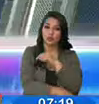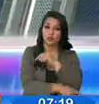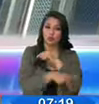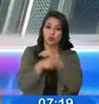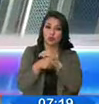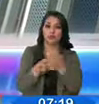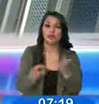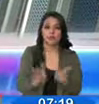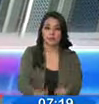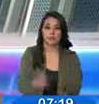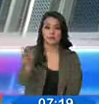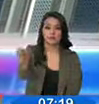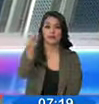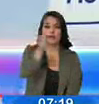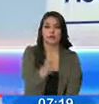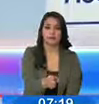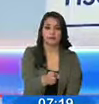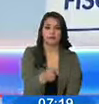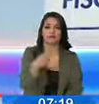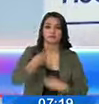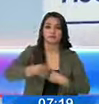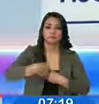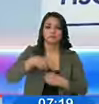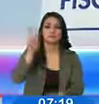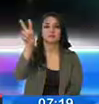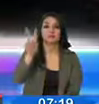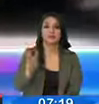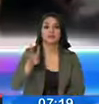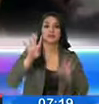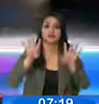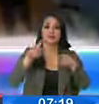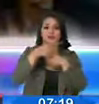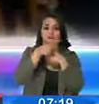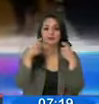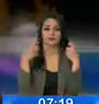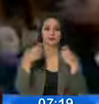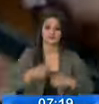este caso. La cita está prevista para este viernes 9 de marzo.